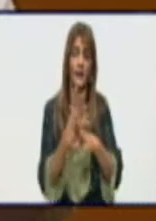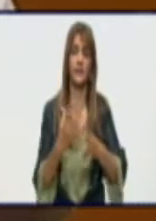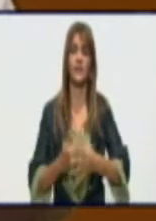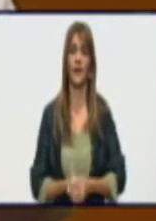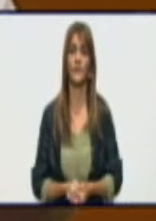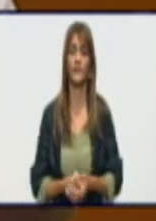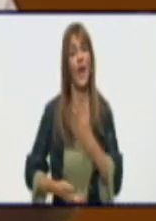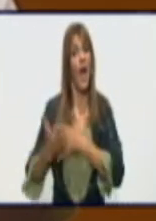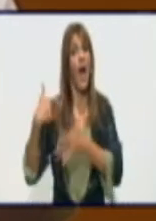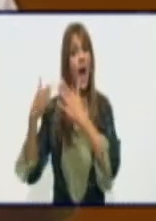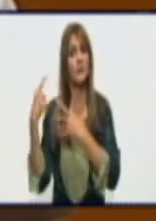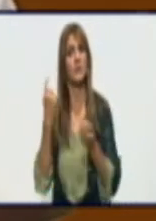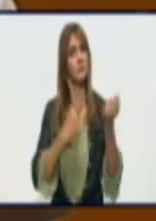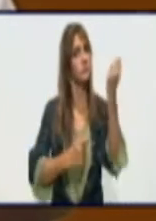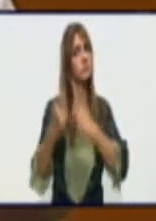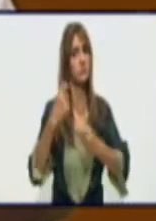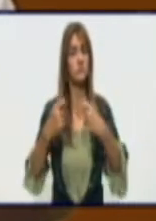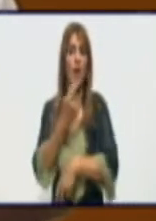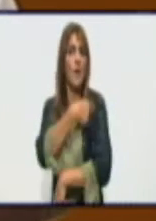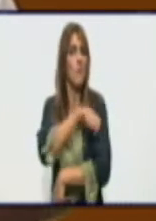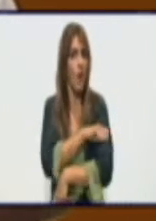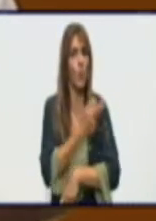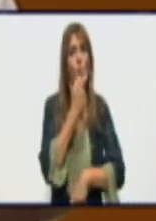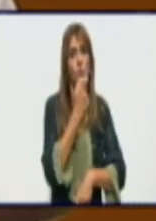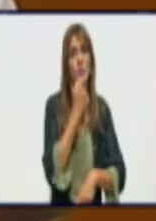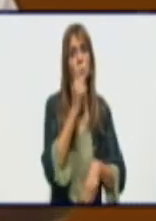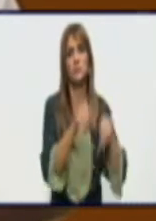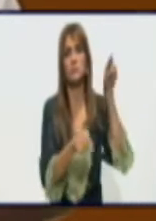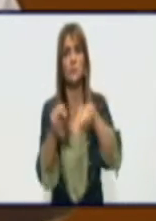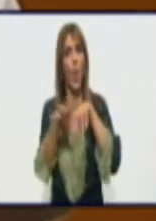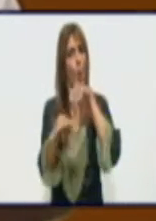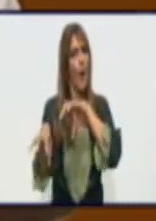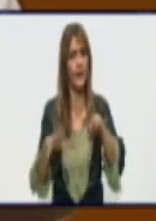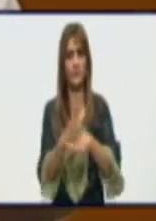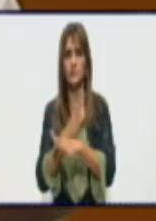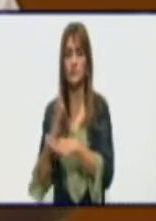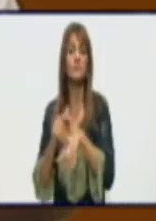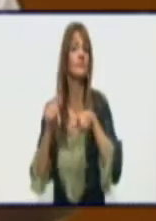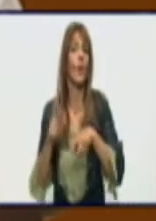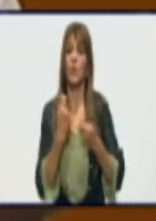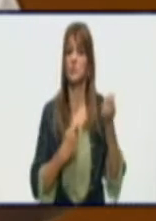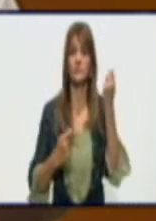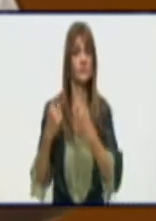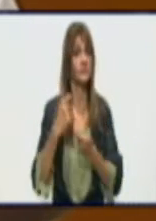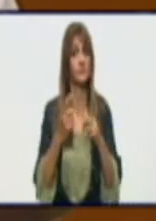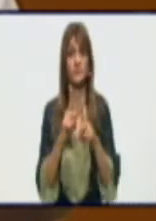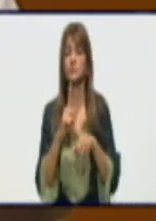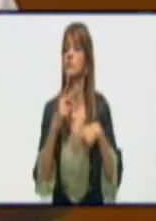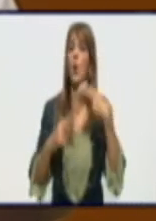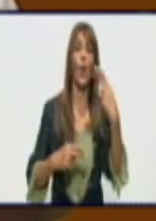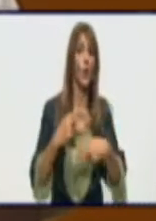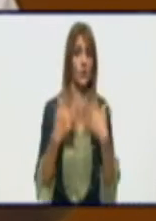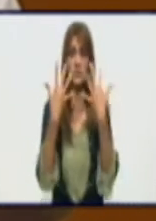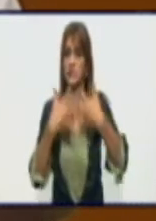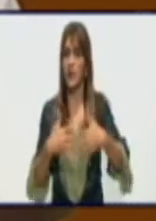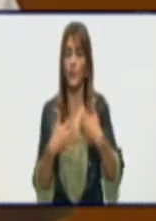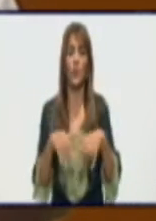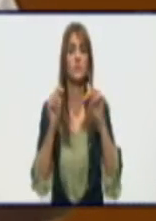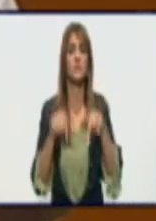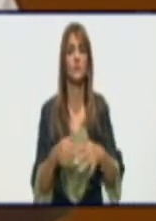una oferta estable a la población. No lo tenemos hoy. No lo tenemos hoy porque son incluso materias primas fundamentales que no contamos hoy como tal. Hemos